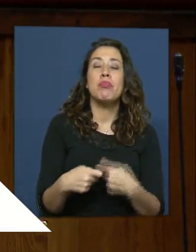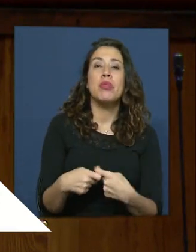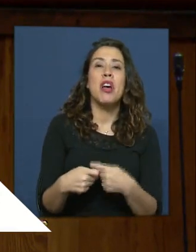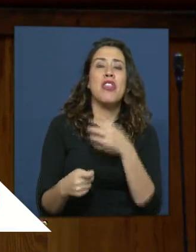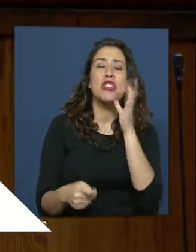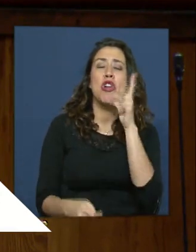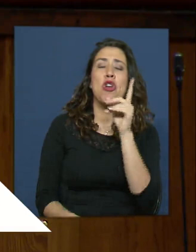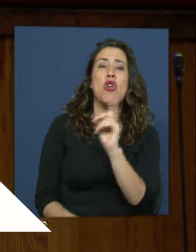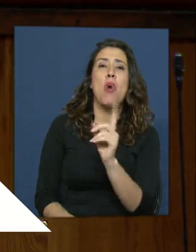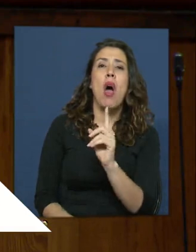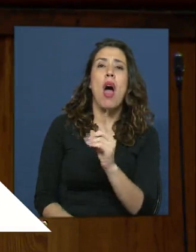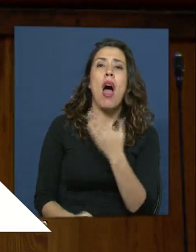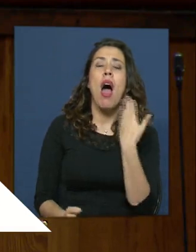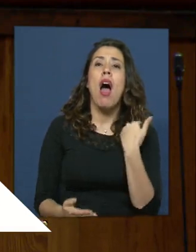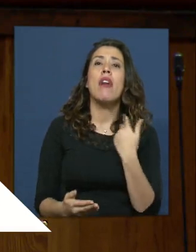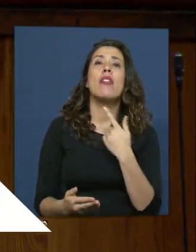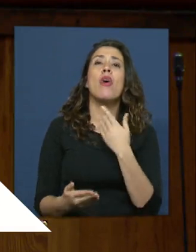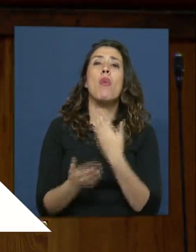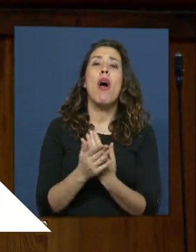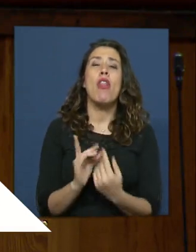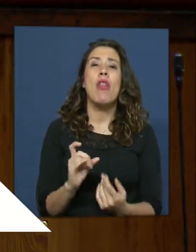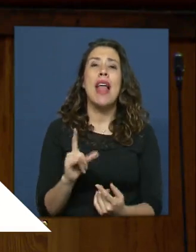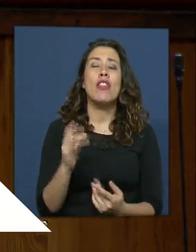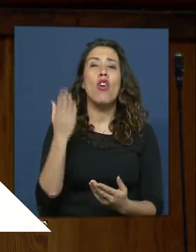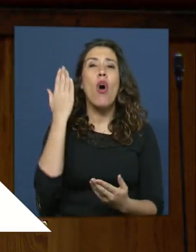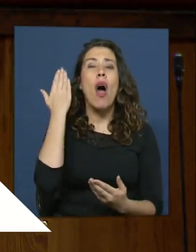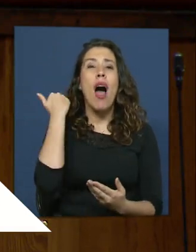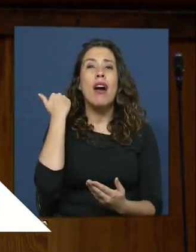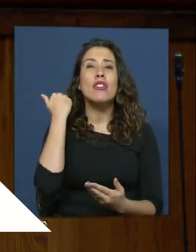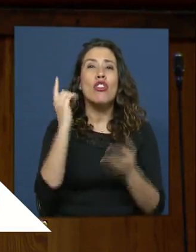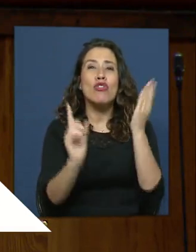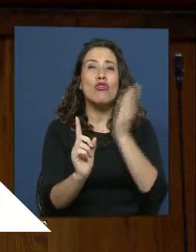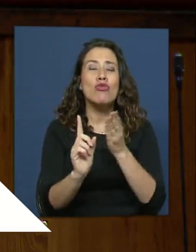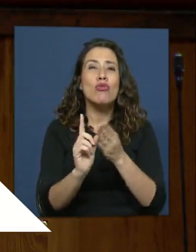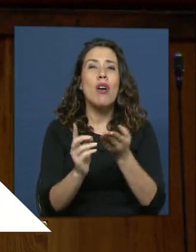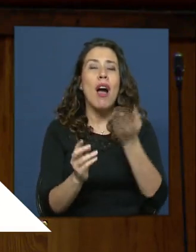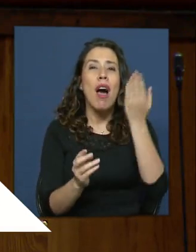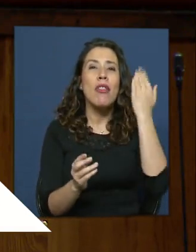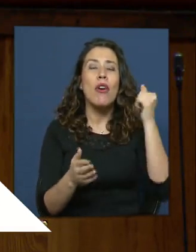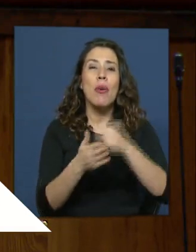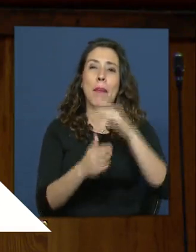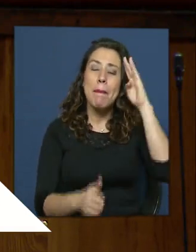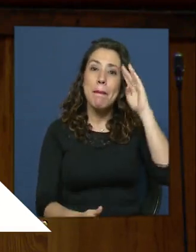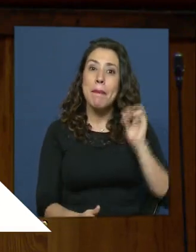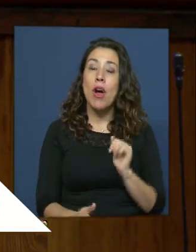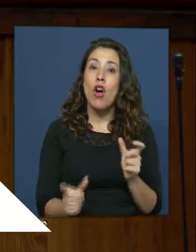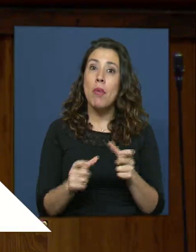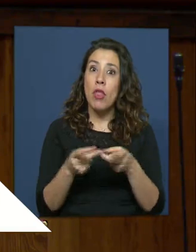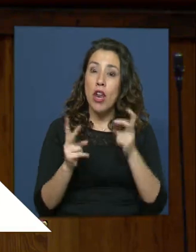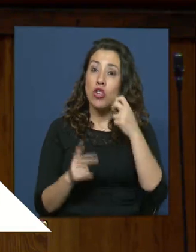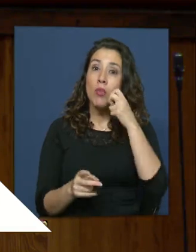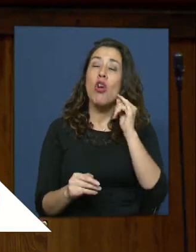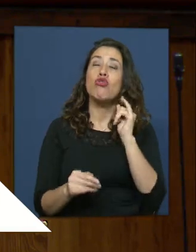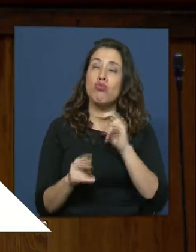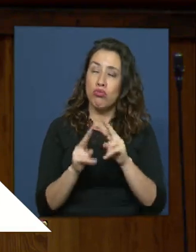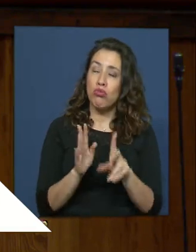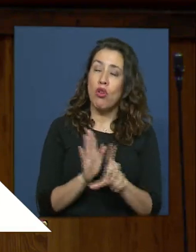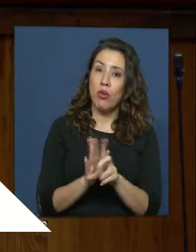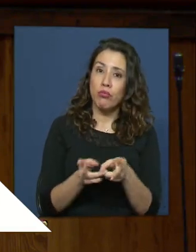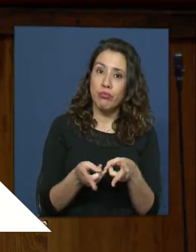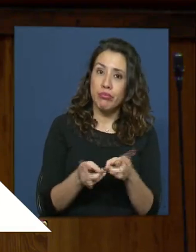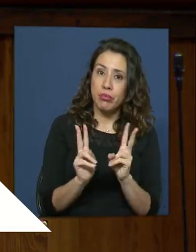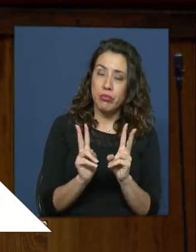ocurrencia de delitos de lesa humanidad. La Comisión de Derechos Humanos aprobó la idea de legislar y durante la discusión en